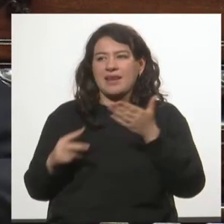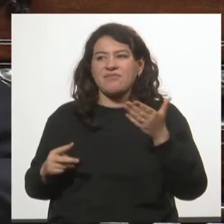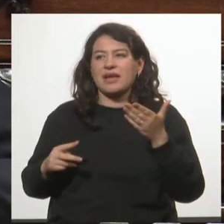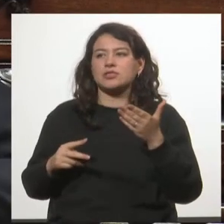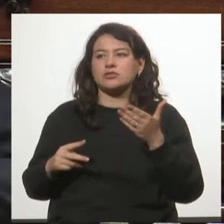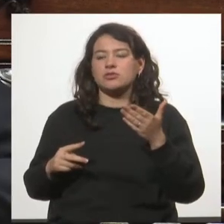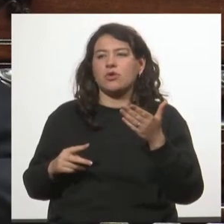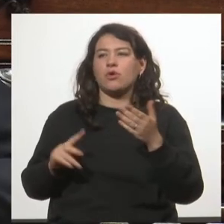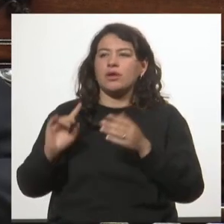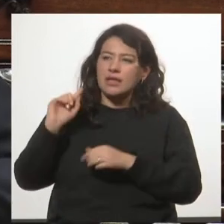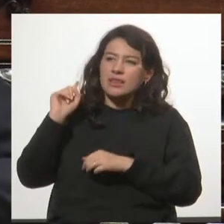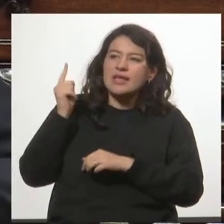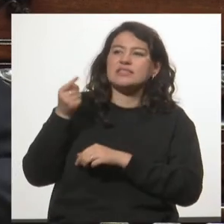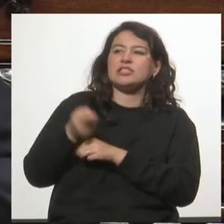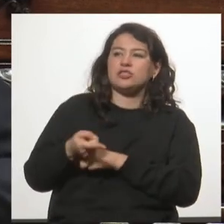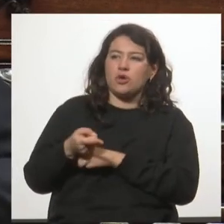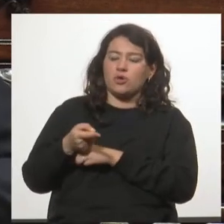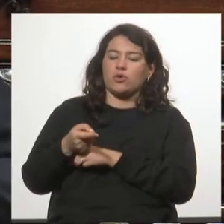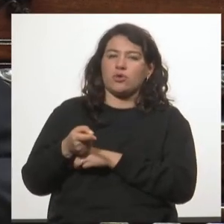decisión